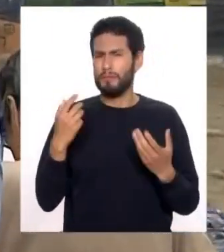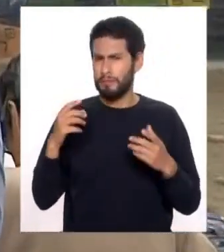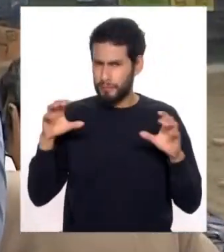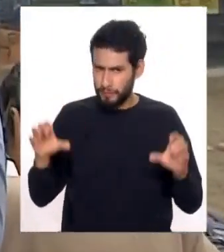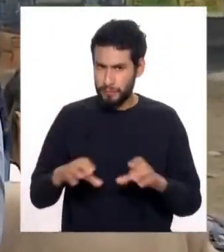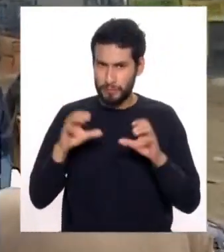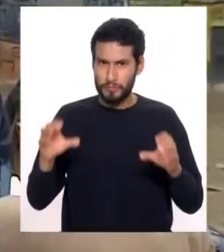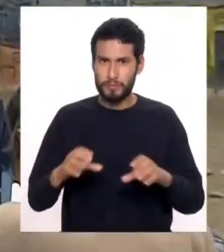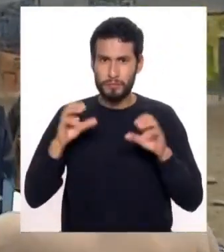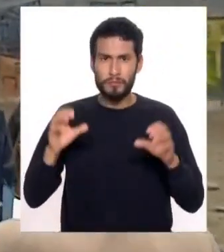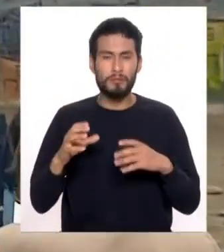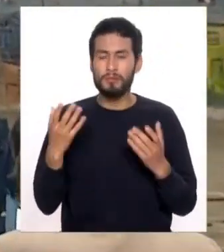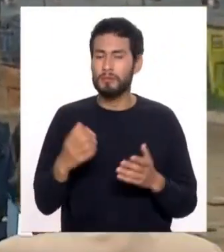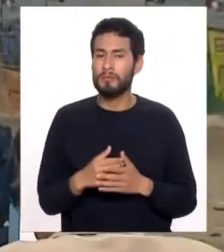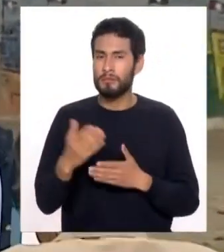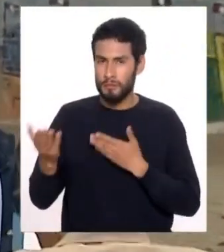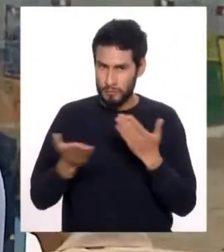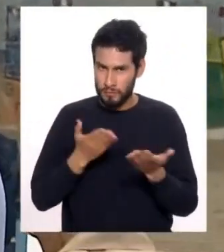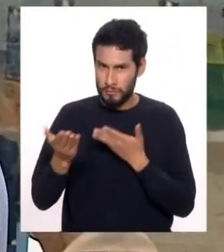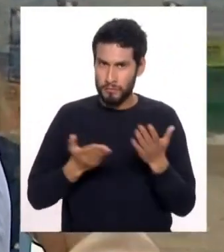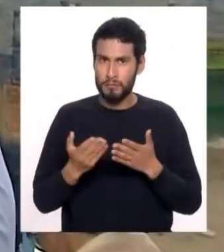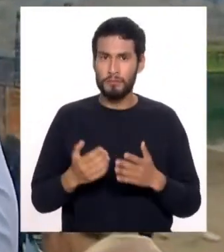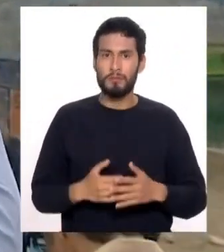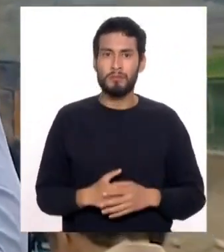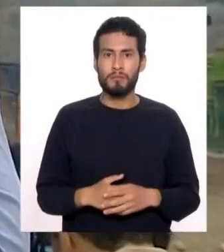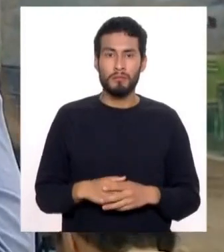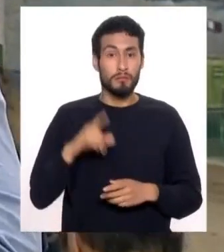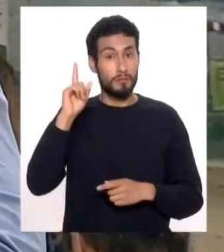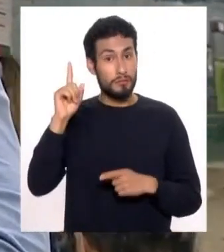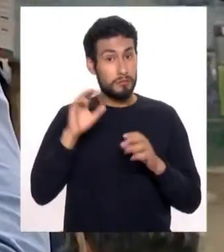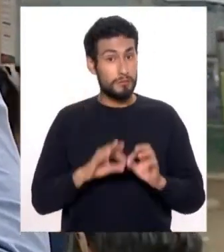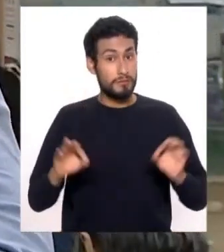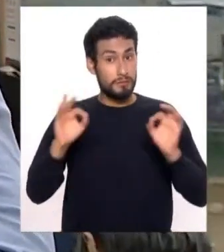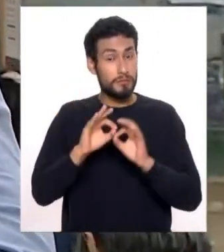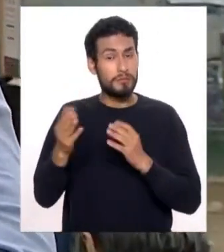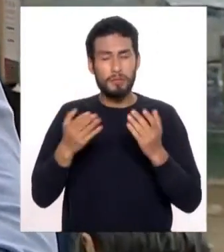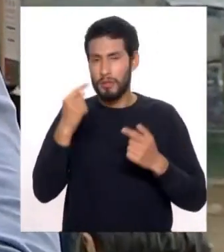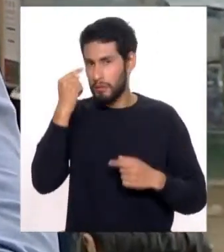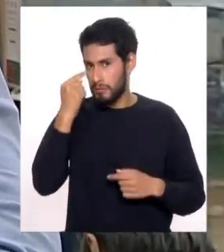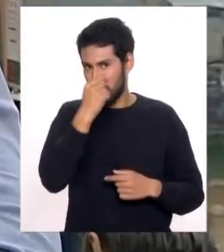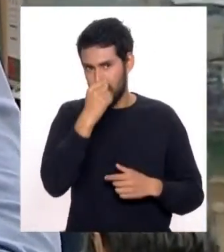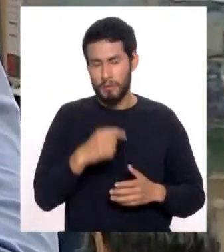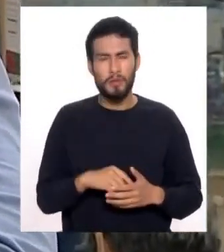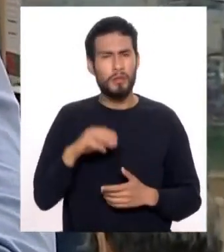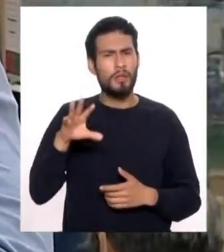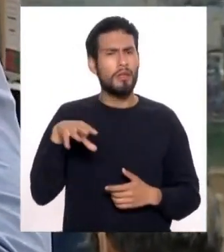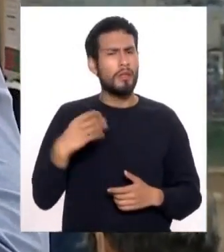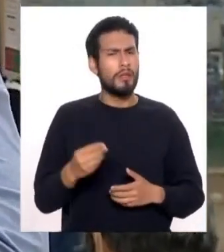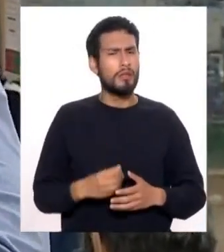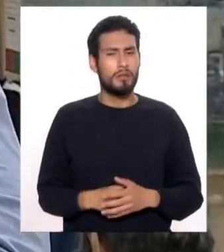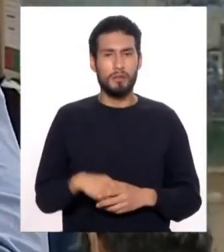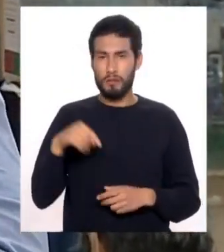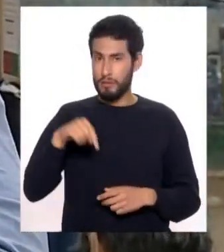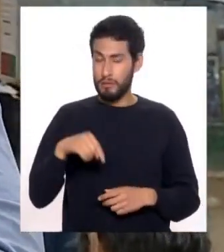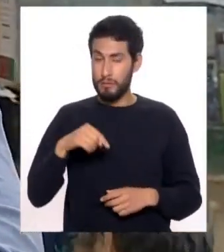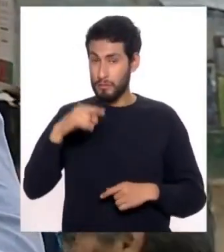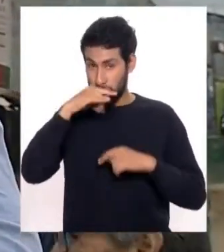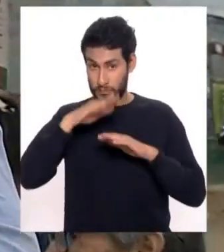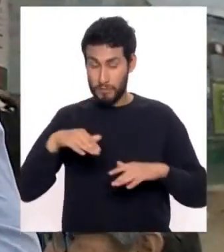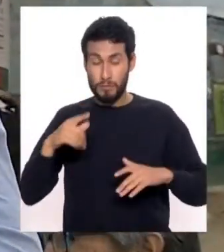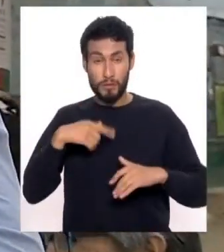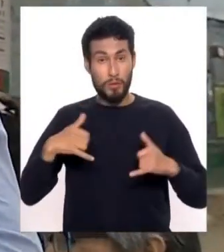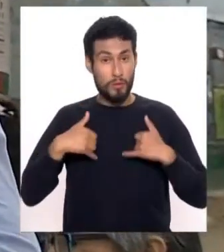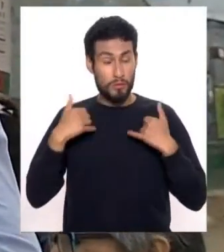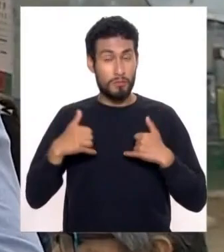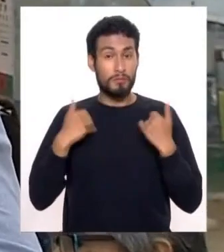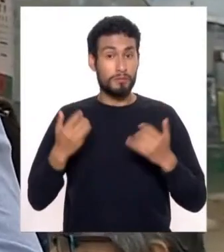de actividades donde incluimos los servicios, una serie de servicios, pero uno de los fundamentales es la oftalmología. ¿Por qué motivo? Actualmente los niños y los jóvenes